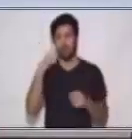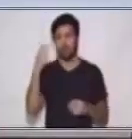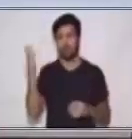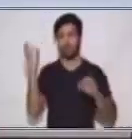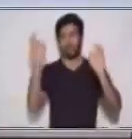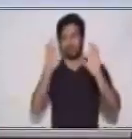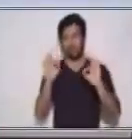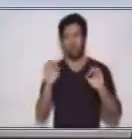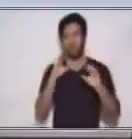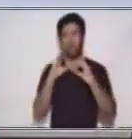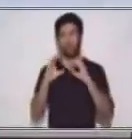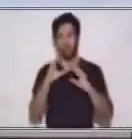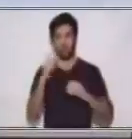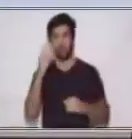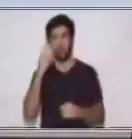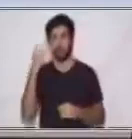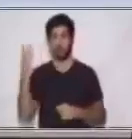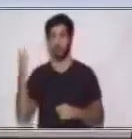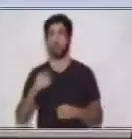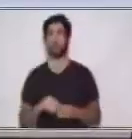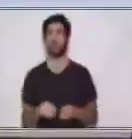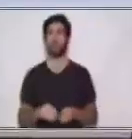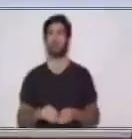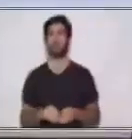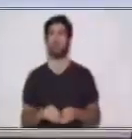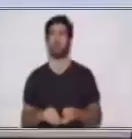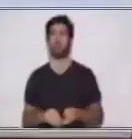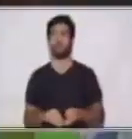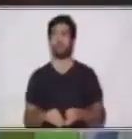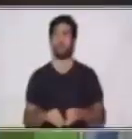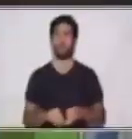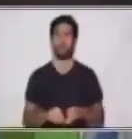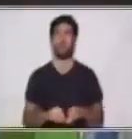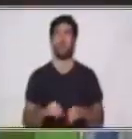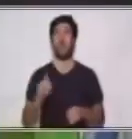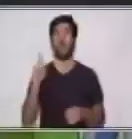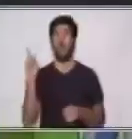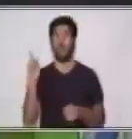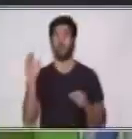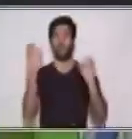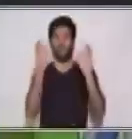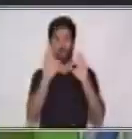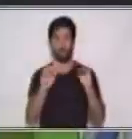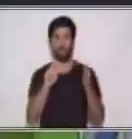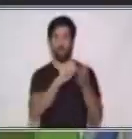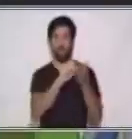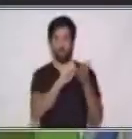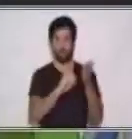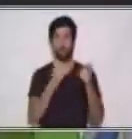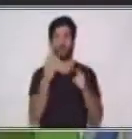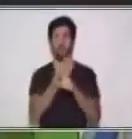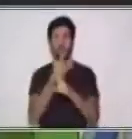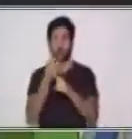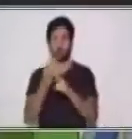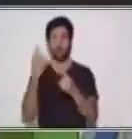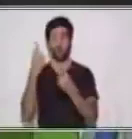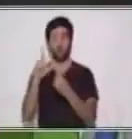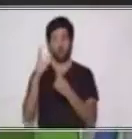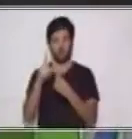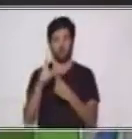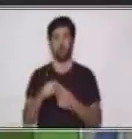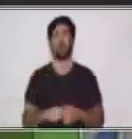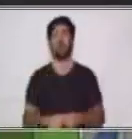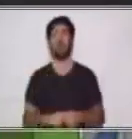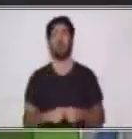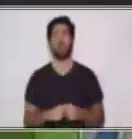esta forma de comunicarnos, que es a través de la forma escrita y utilizando las letras. Como todo tiene